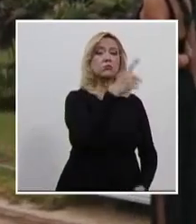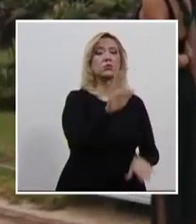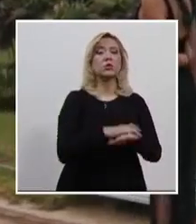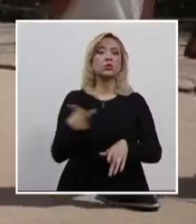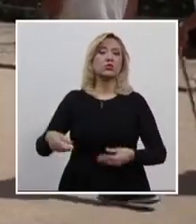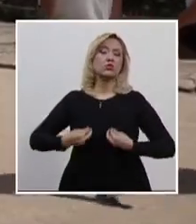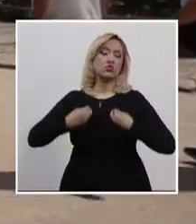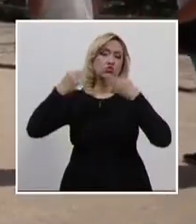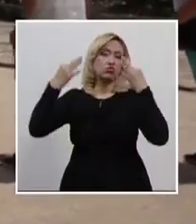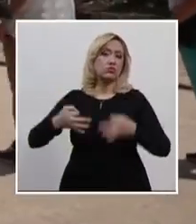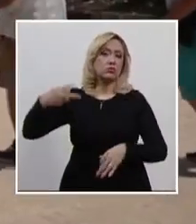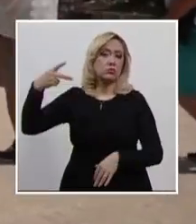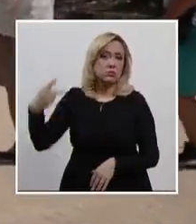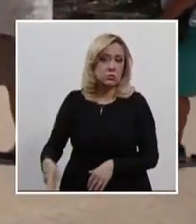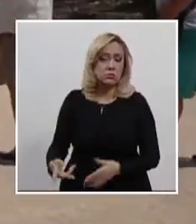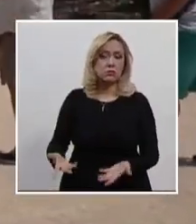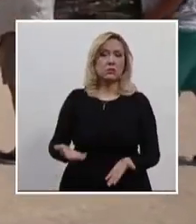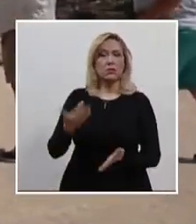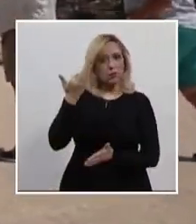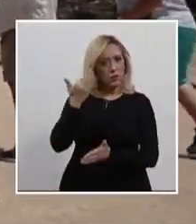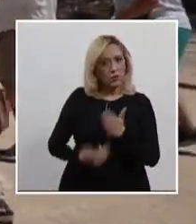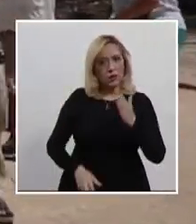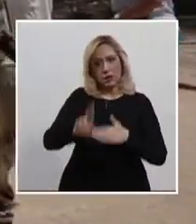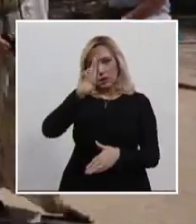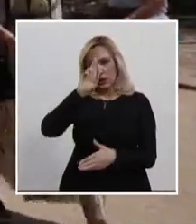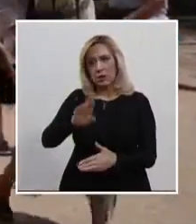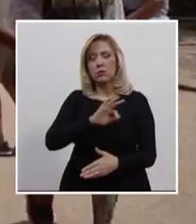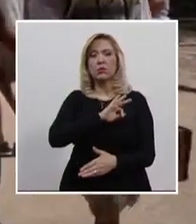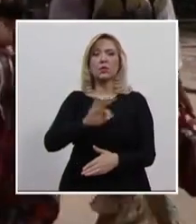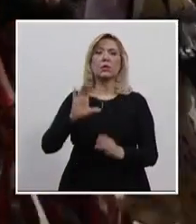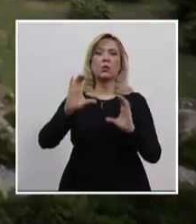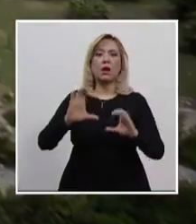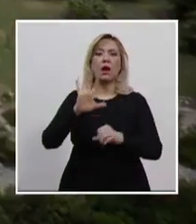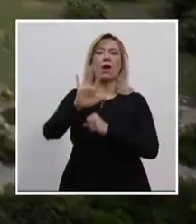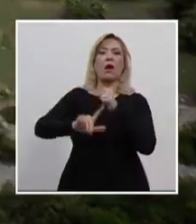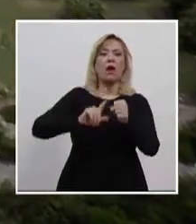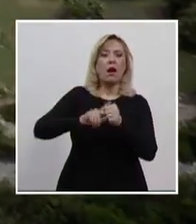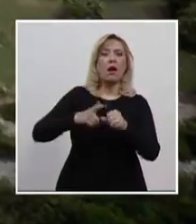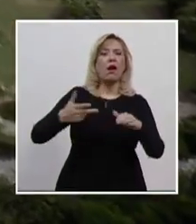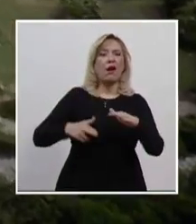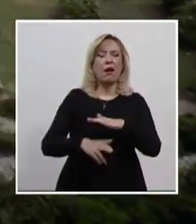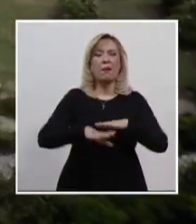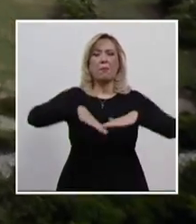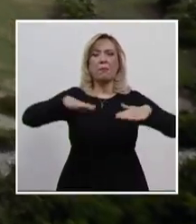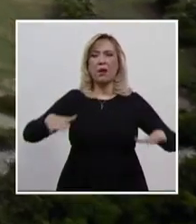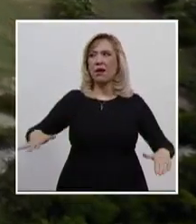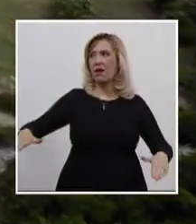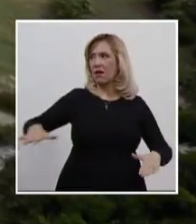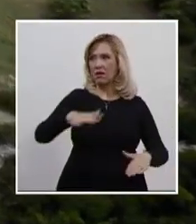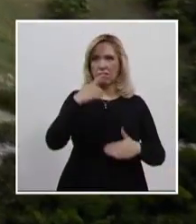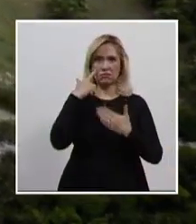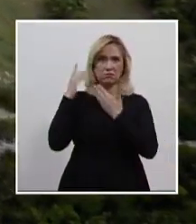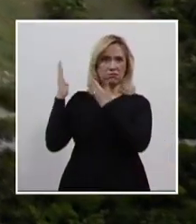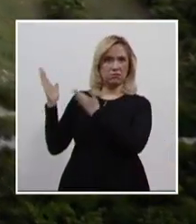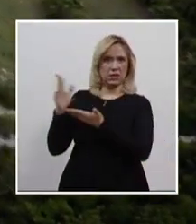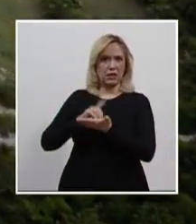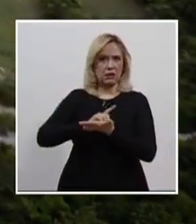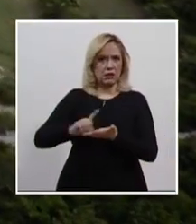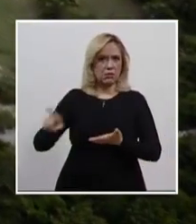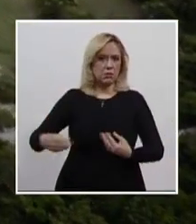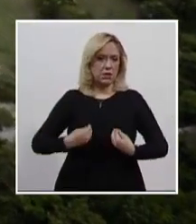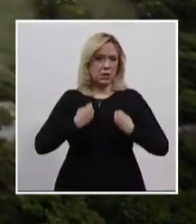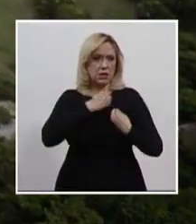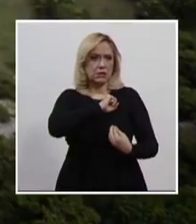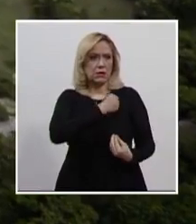de actualización podría afectar los servicios ambientales del ecosistema que los beneficia, afectando su derecho a un medio ambiente